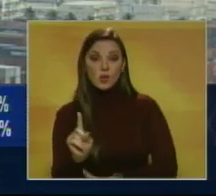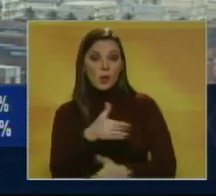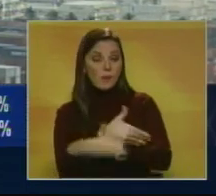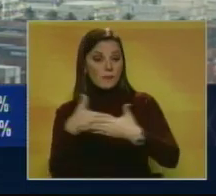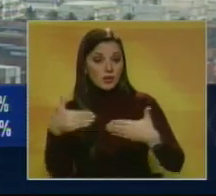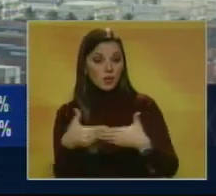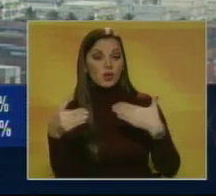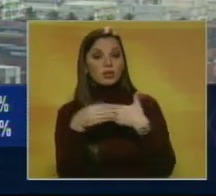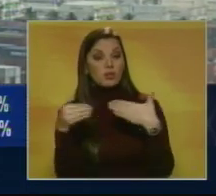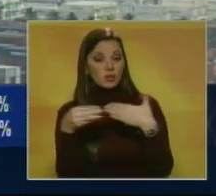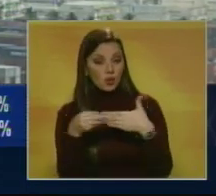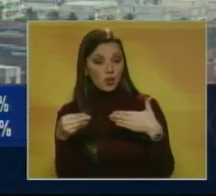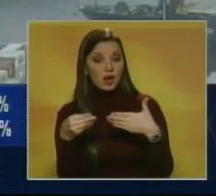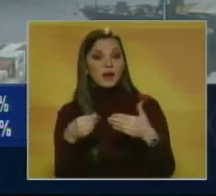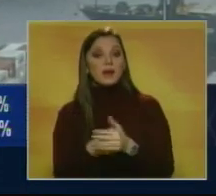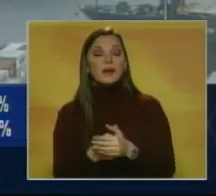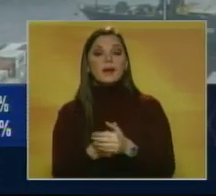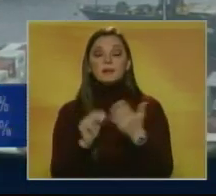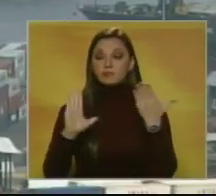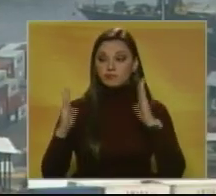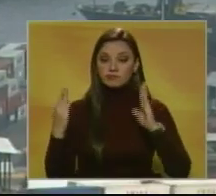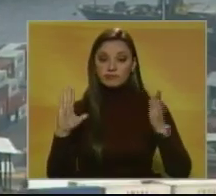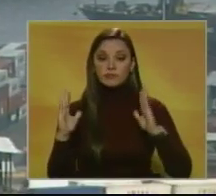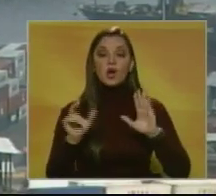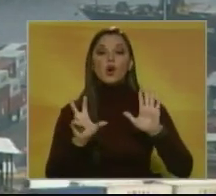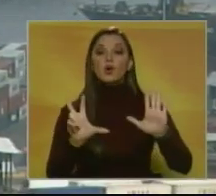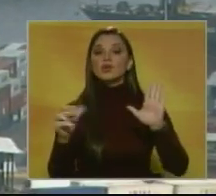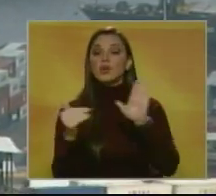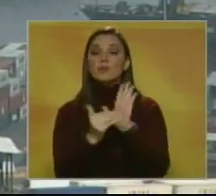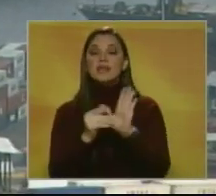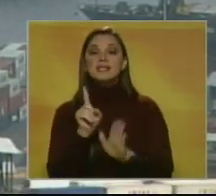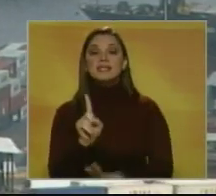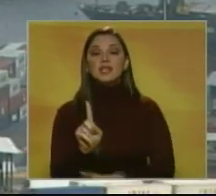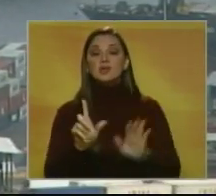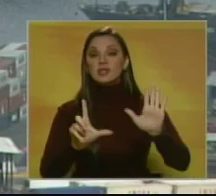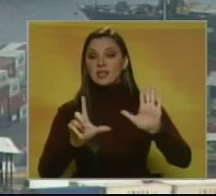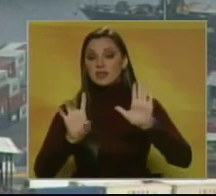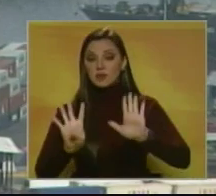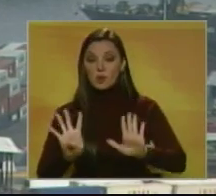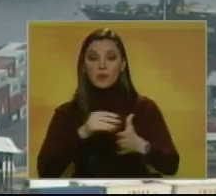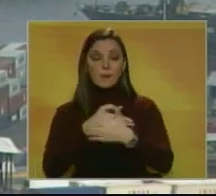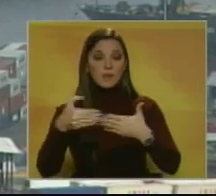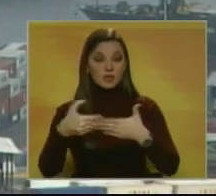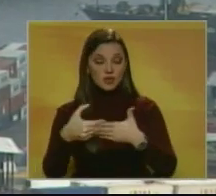3.861 millones de dólares, en contraste con los 8.179 millones de dólares del periodo